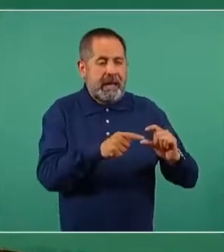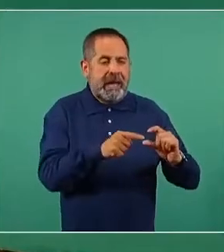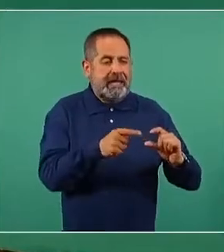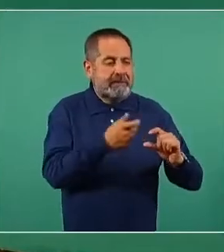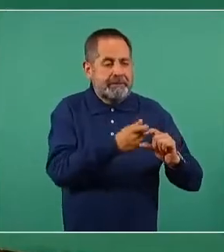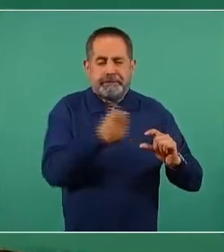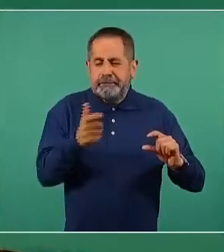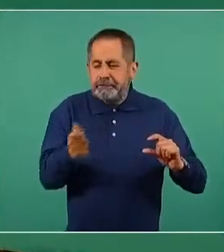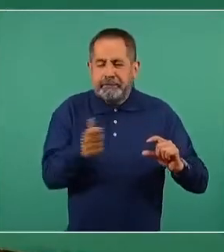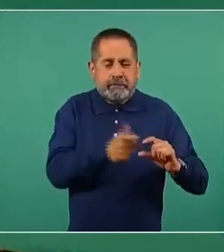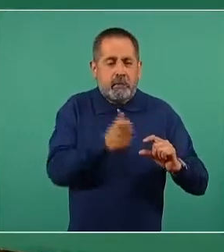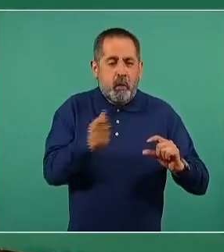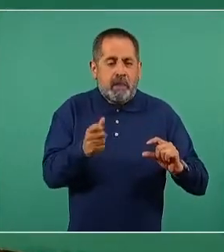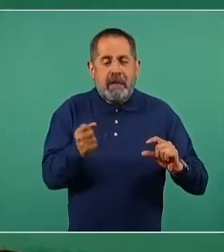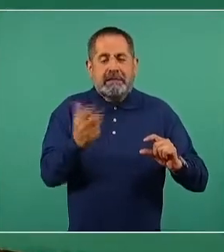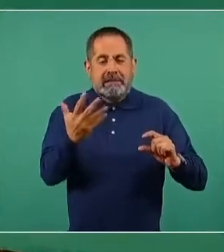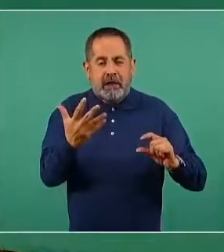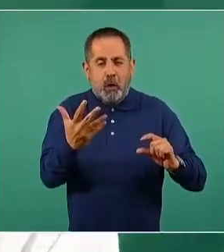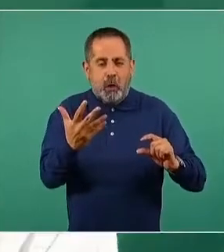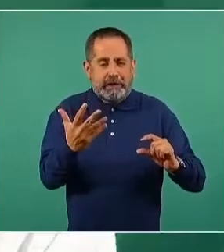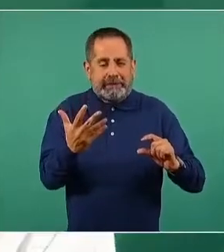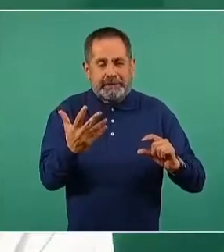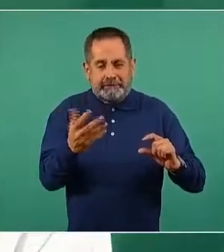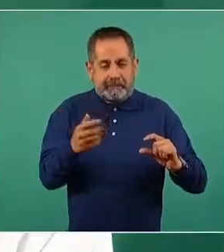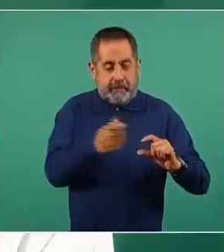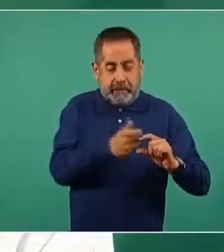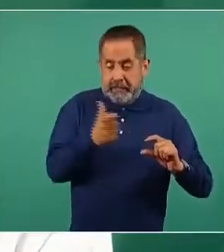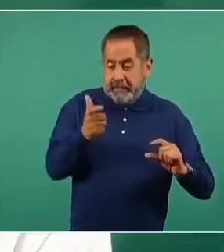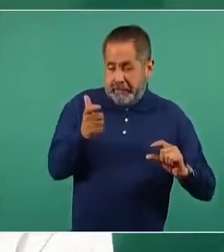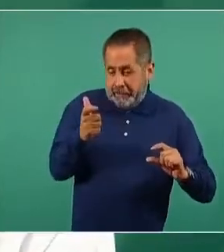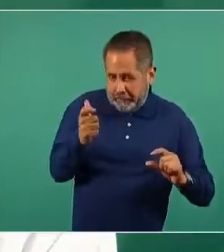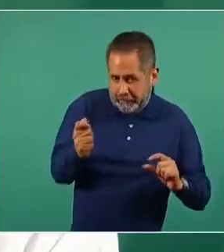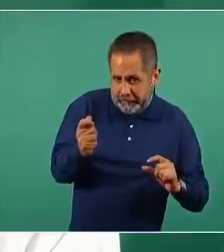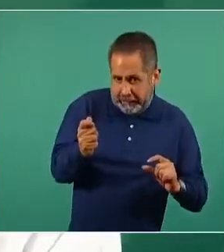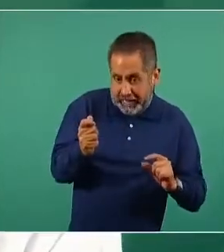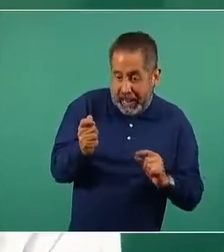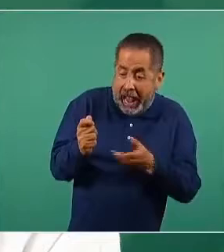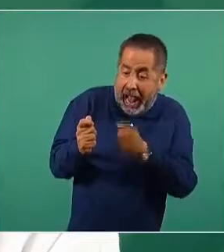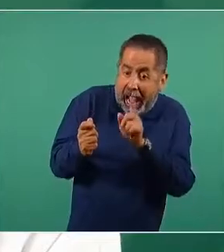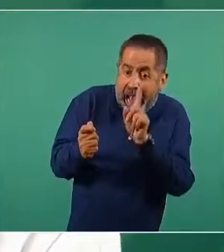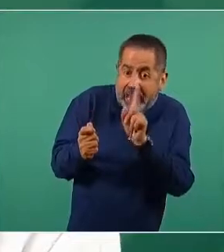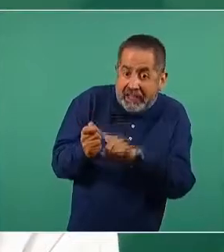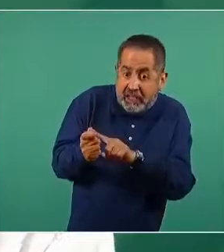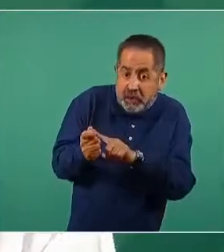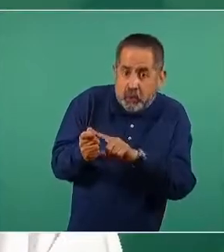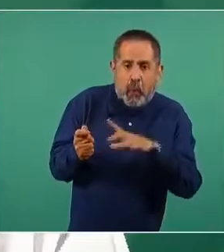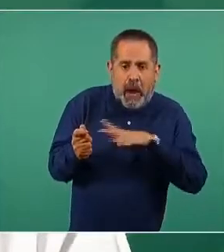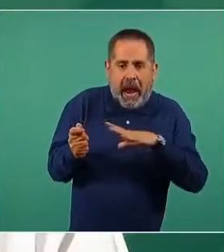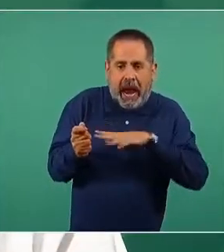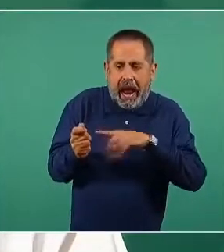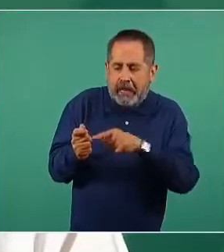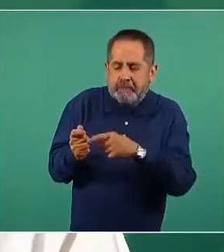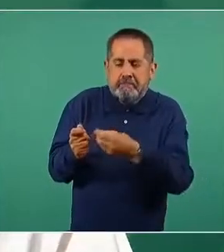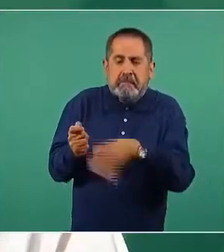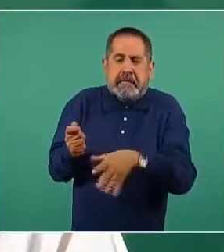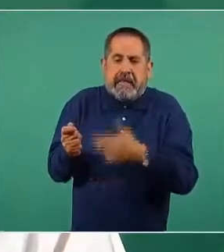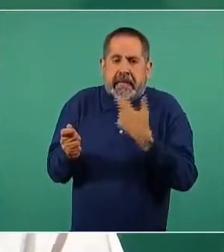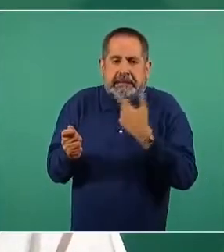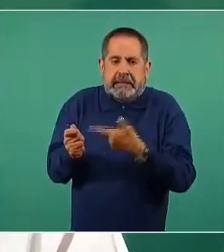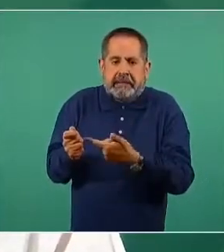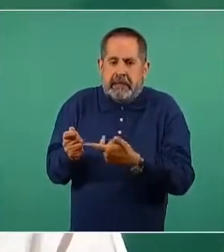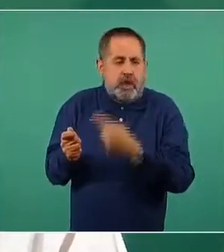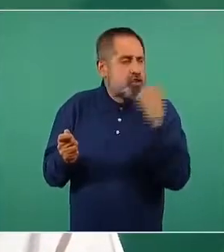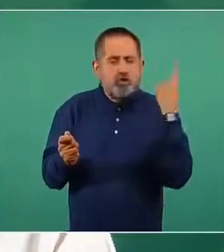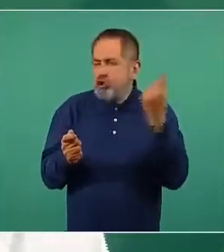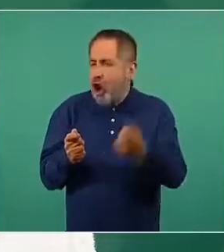el volumen que ya no se puede utilizar, que se queda atrapado en la propia jeringa o en la aguja. Esto ocurre